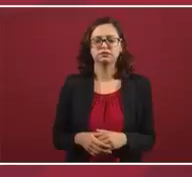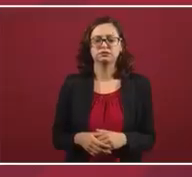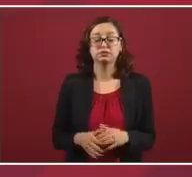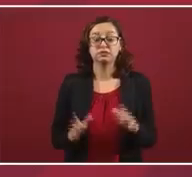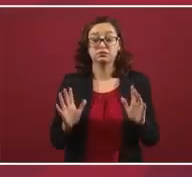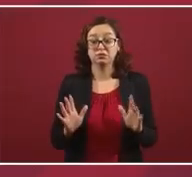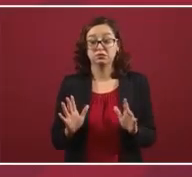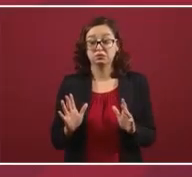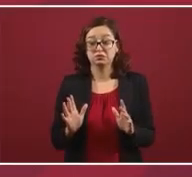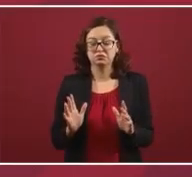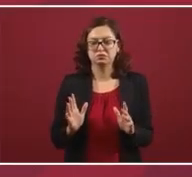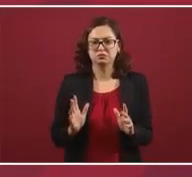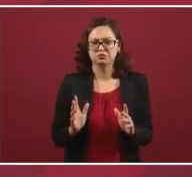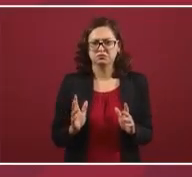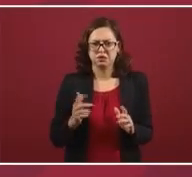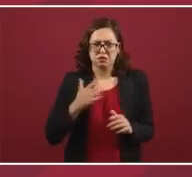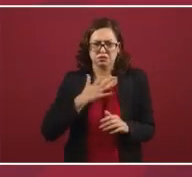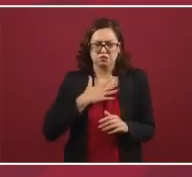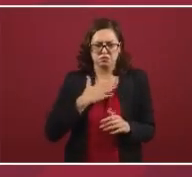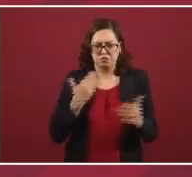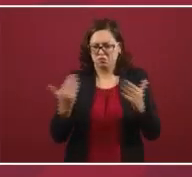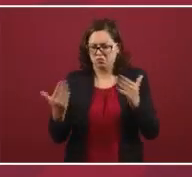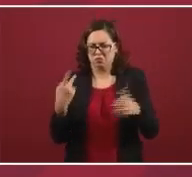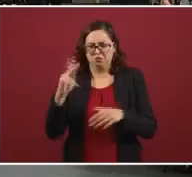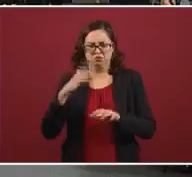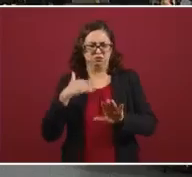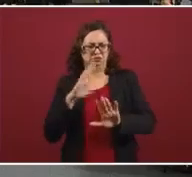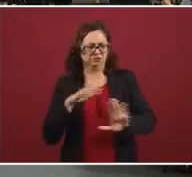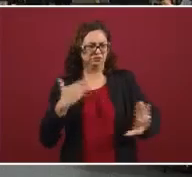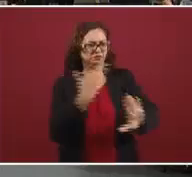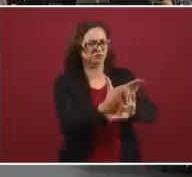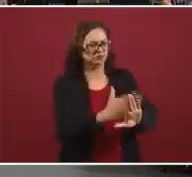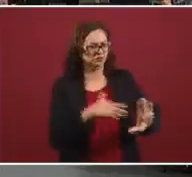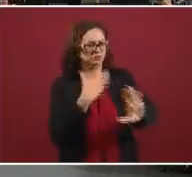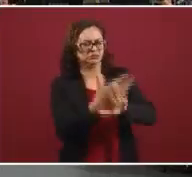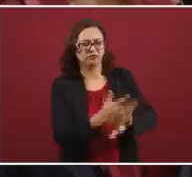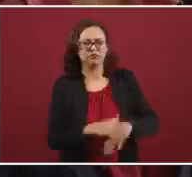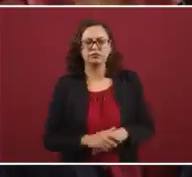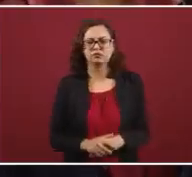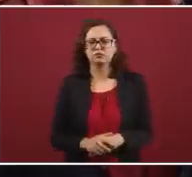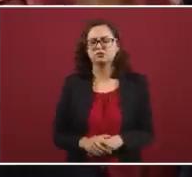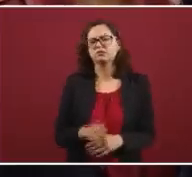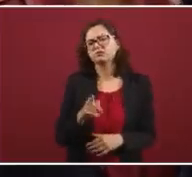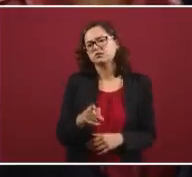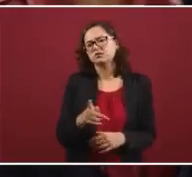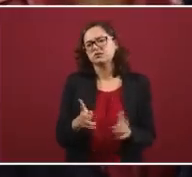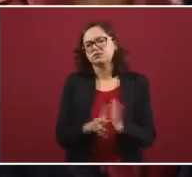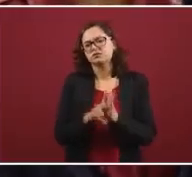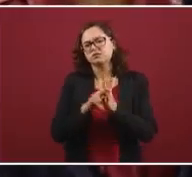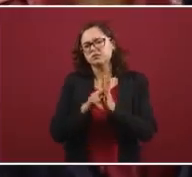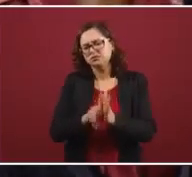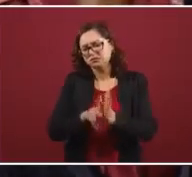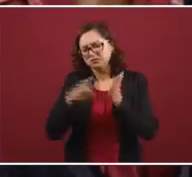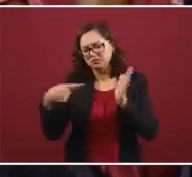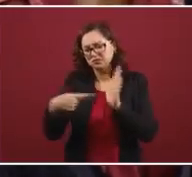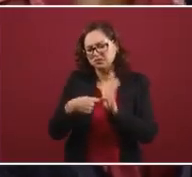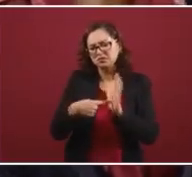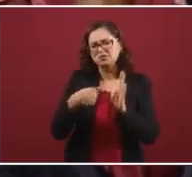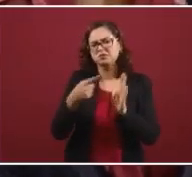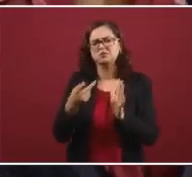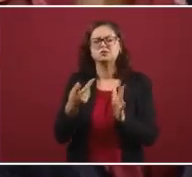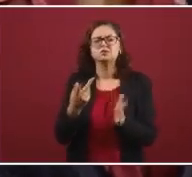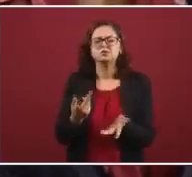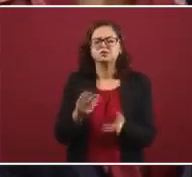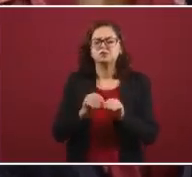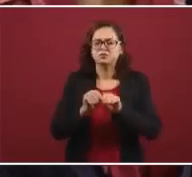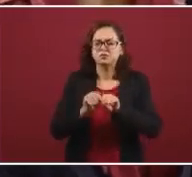esté en contra de los medios, no. Hay una frase de Orwell que dice: periodismo es publicar lo que alguien no quiere que publiques, todo